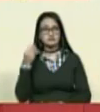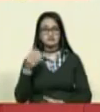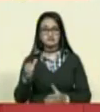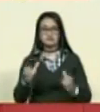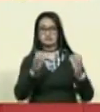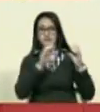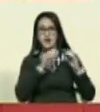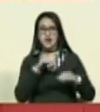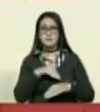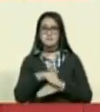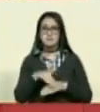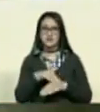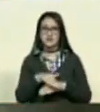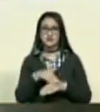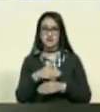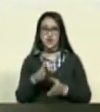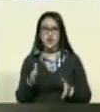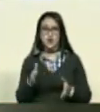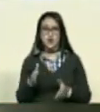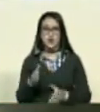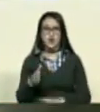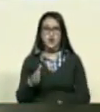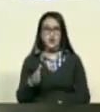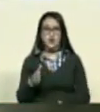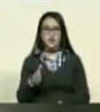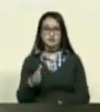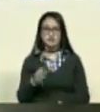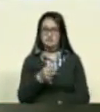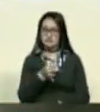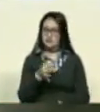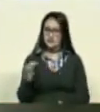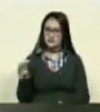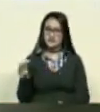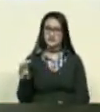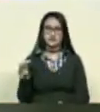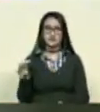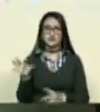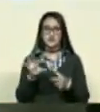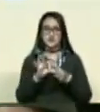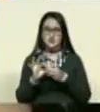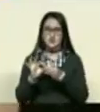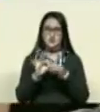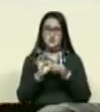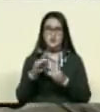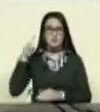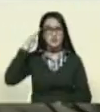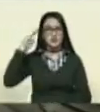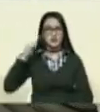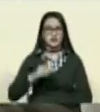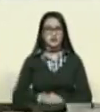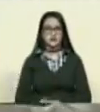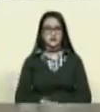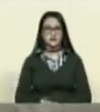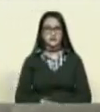misión como hecha a la perfección para generar unión cívico-militar.